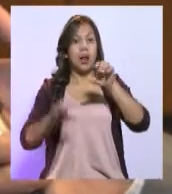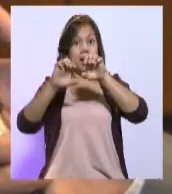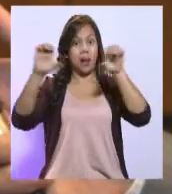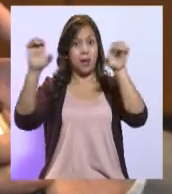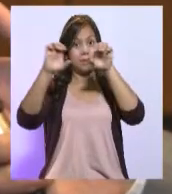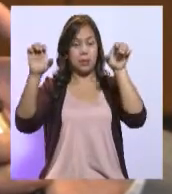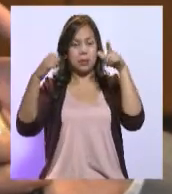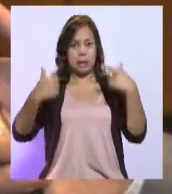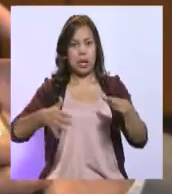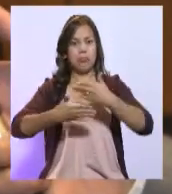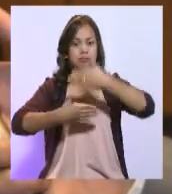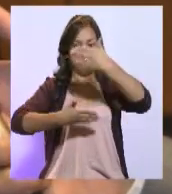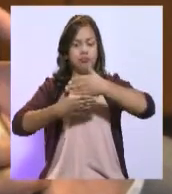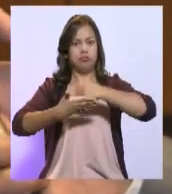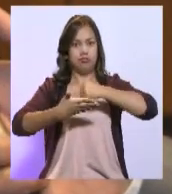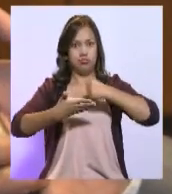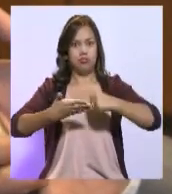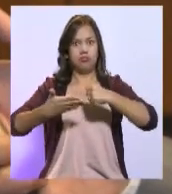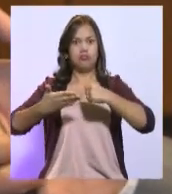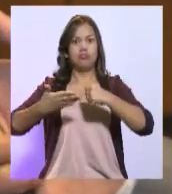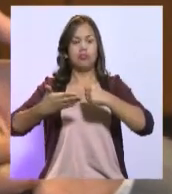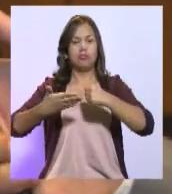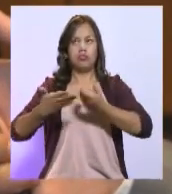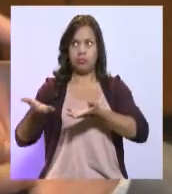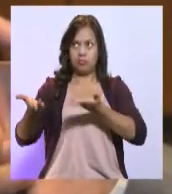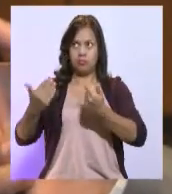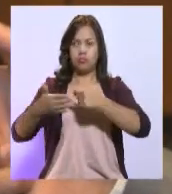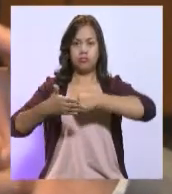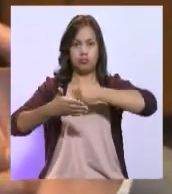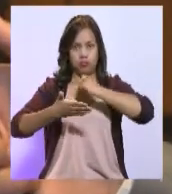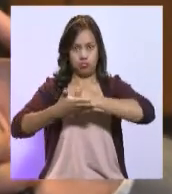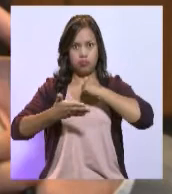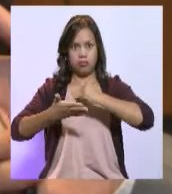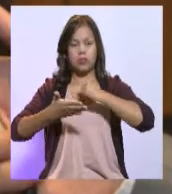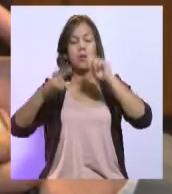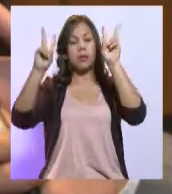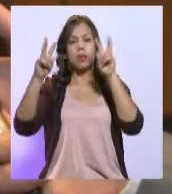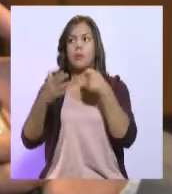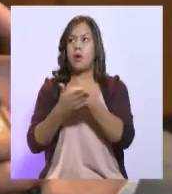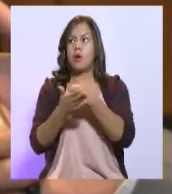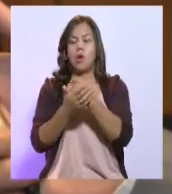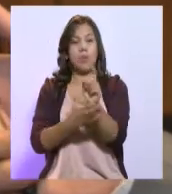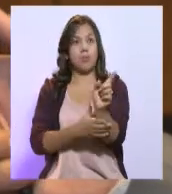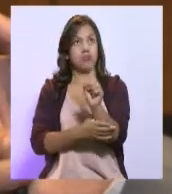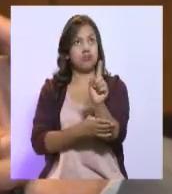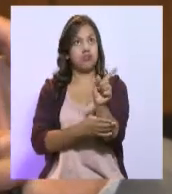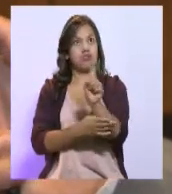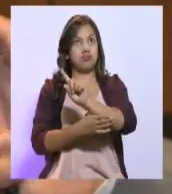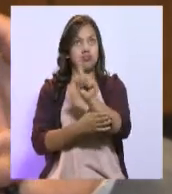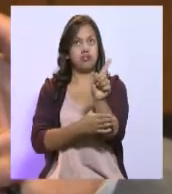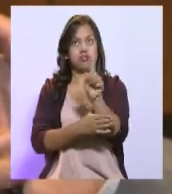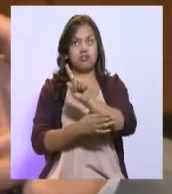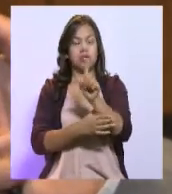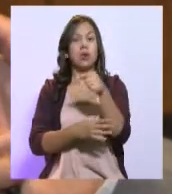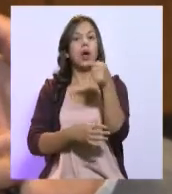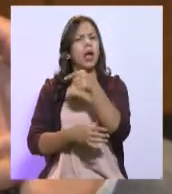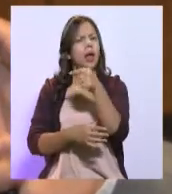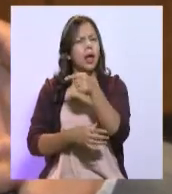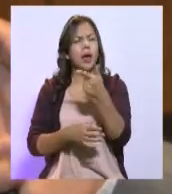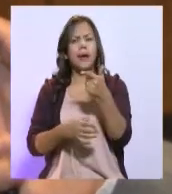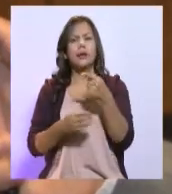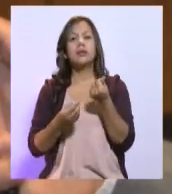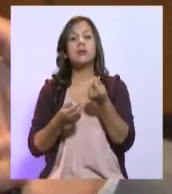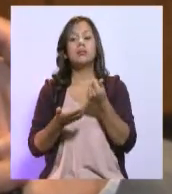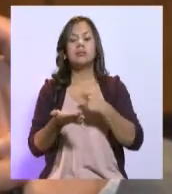ha con la que han contratado el asunto de los fotorradares tiene un valor que está